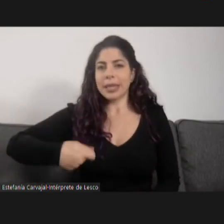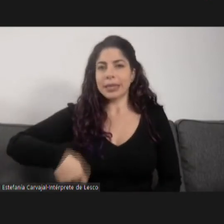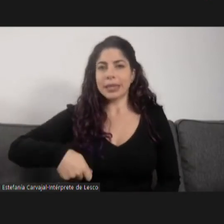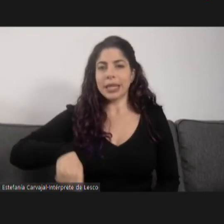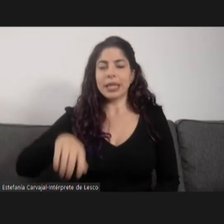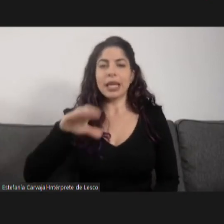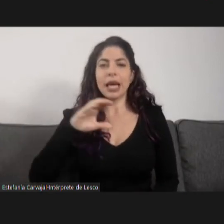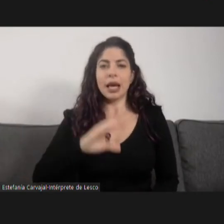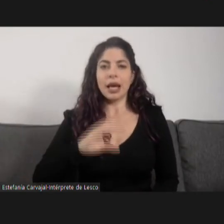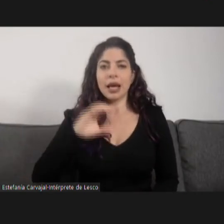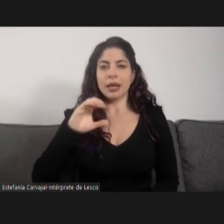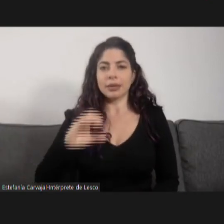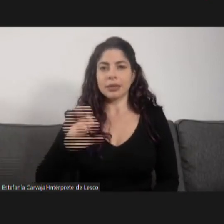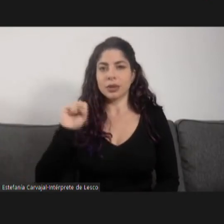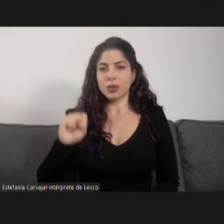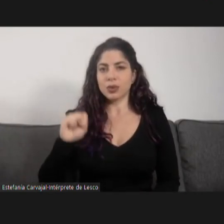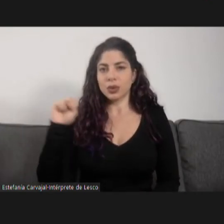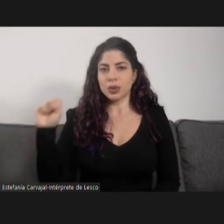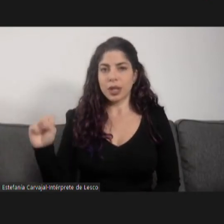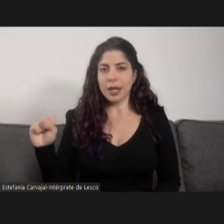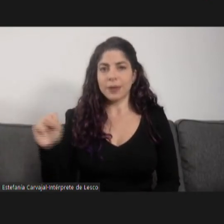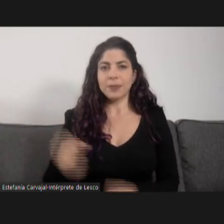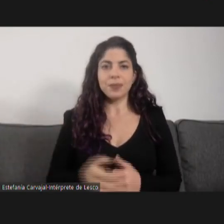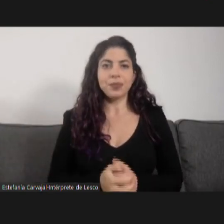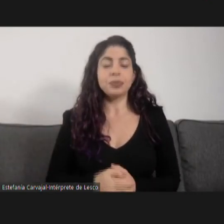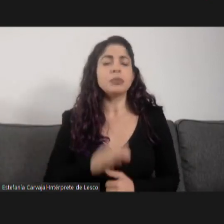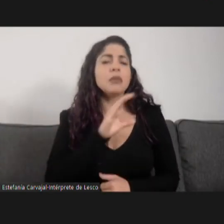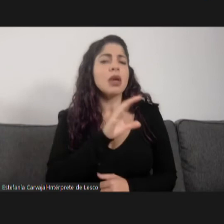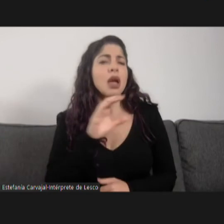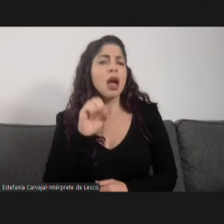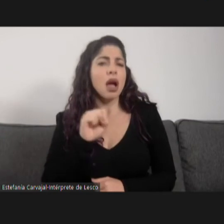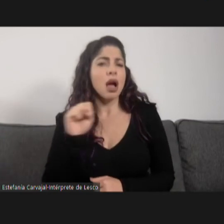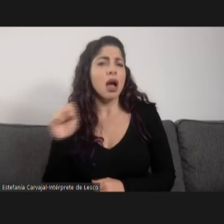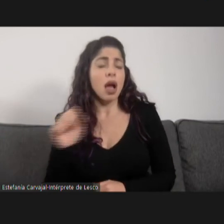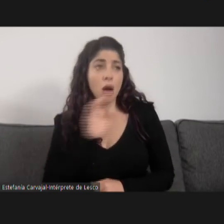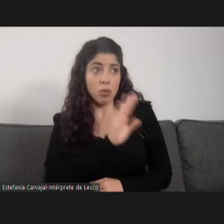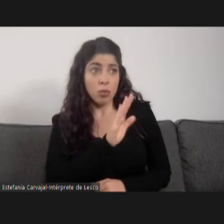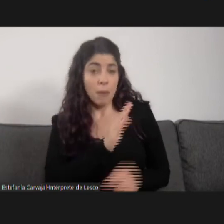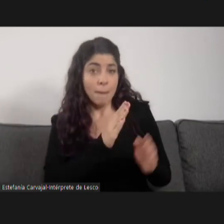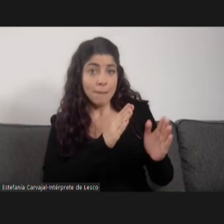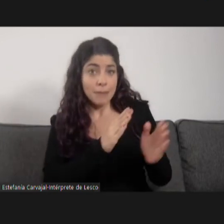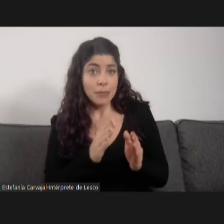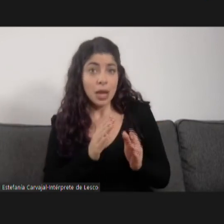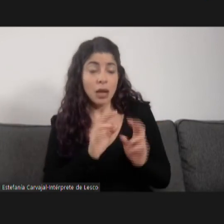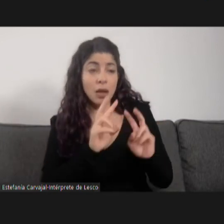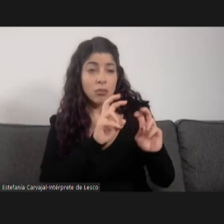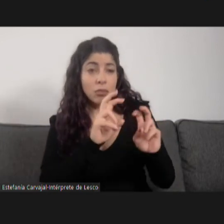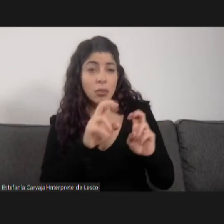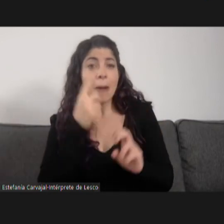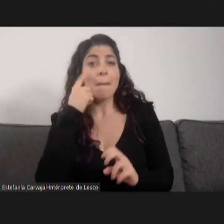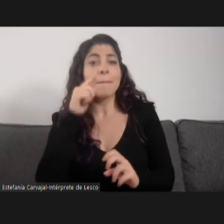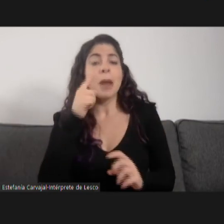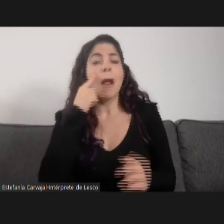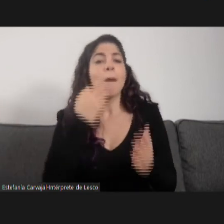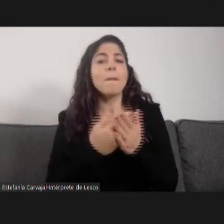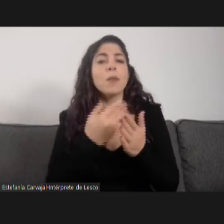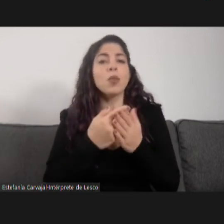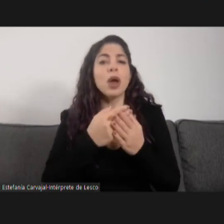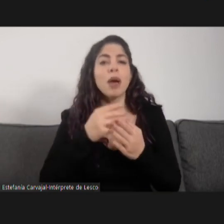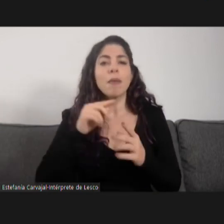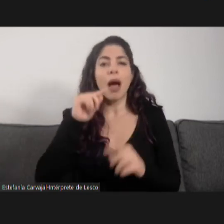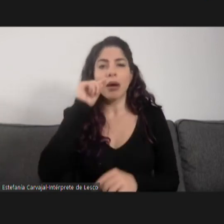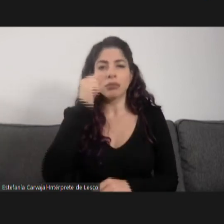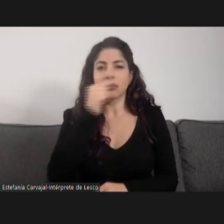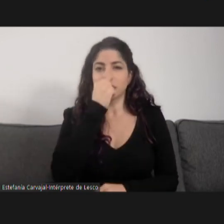de la Caja Costarricense de Seguro Social. La Caja procederá a tomar muestras para la prueba serológica de los vacunados